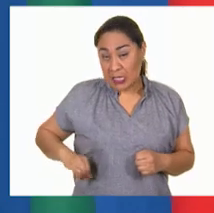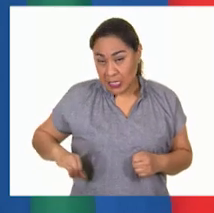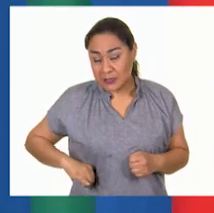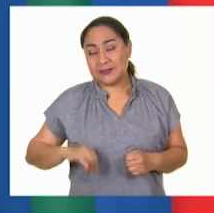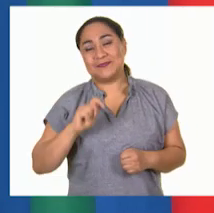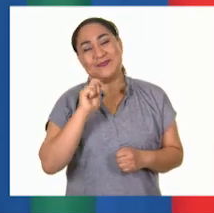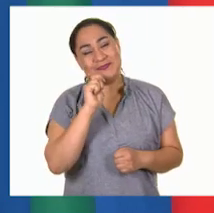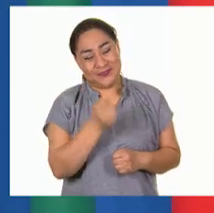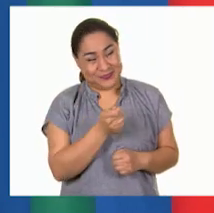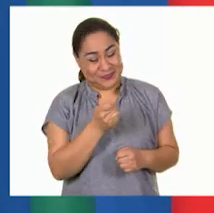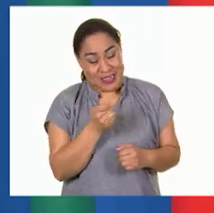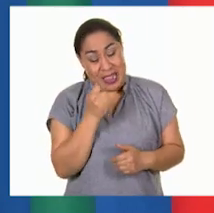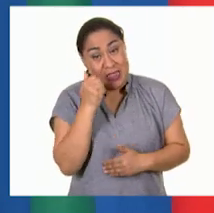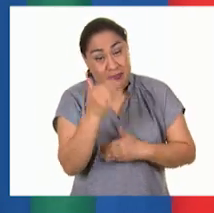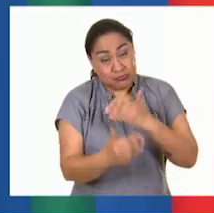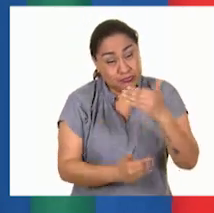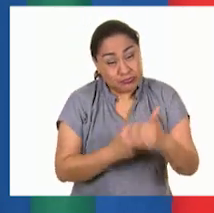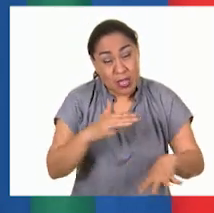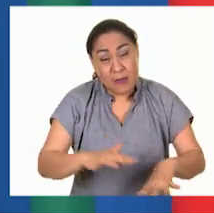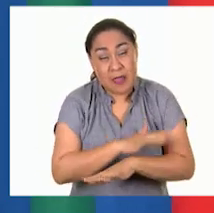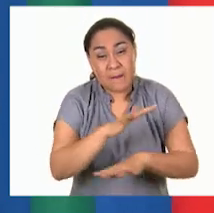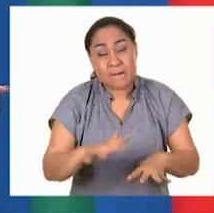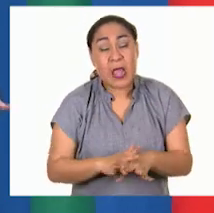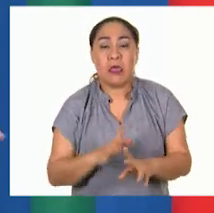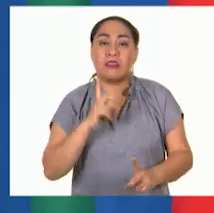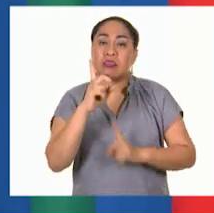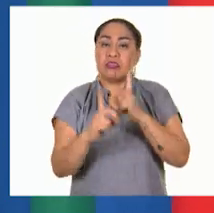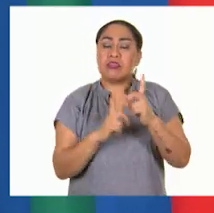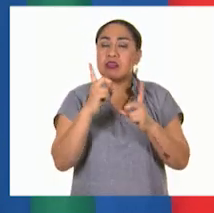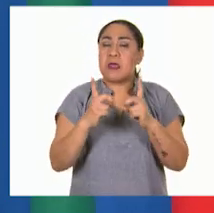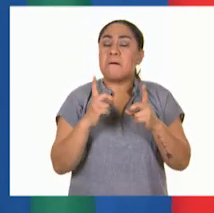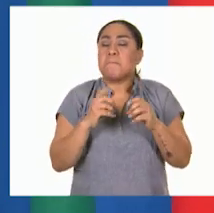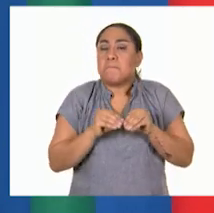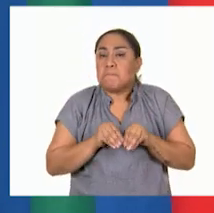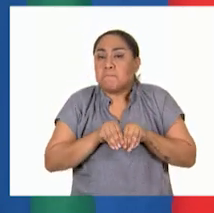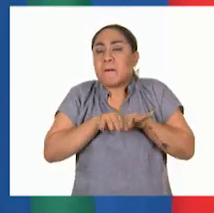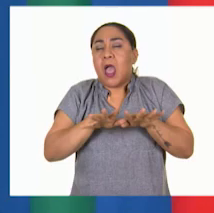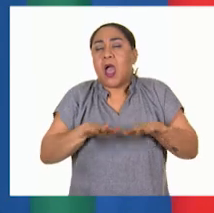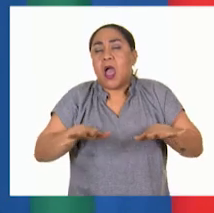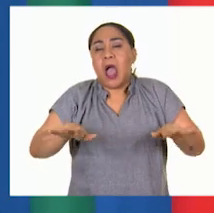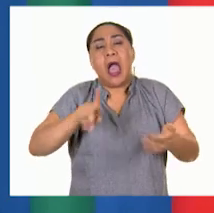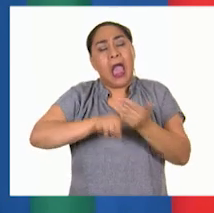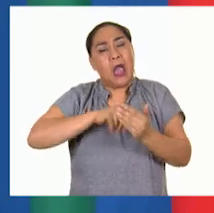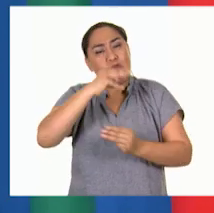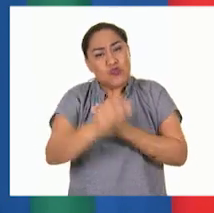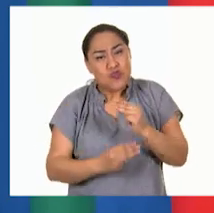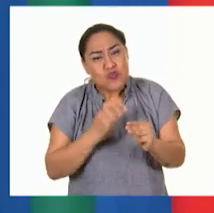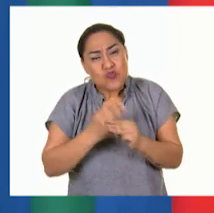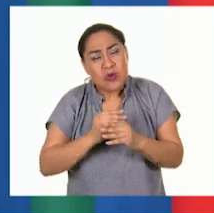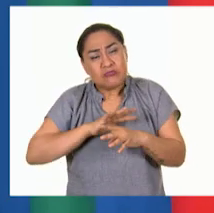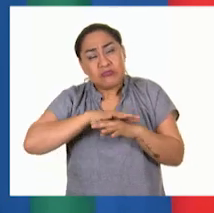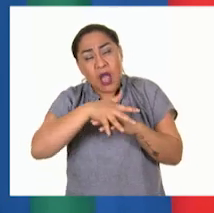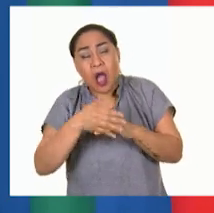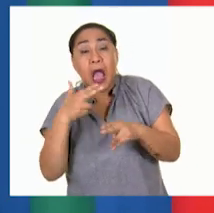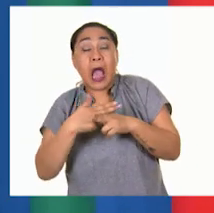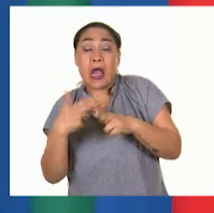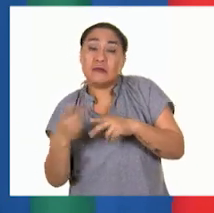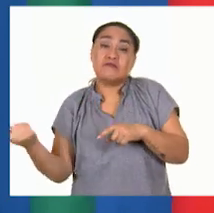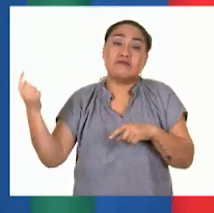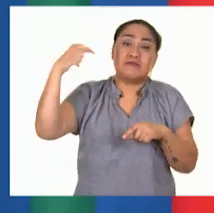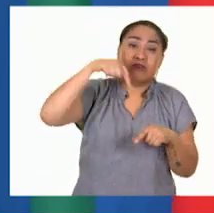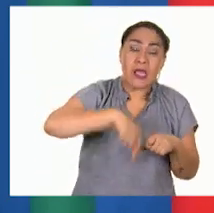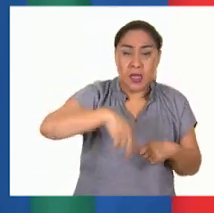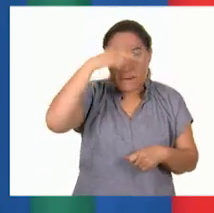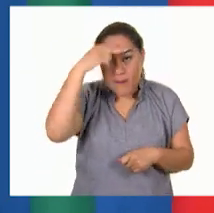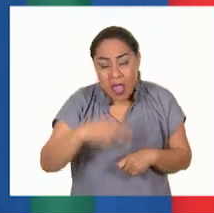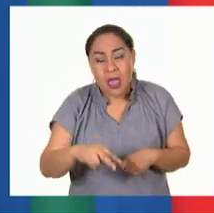como parte de este proceso, los deportes se hayan extendido rápidamente por todo el mundo. Hasta llegaron a México, donde cambiaron